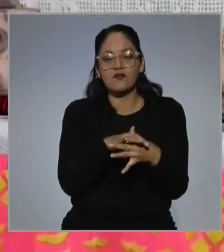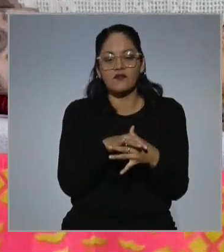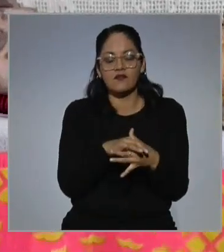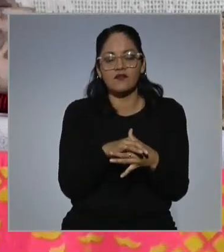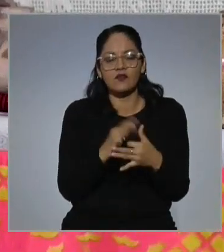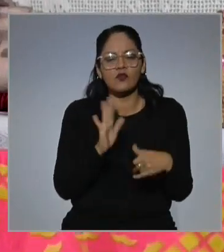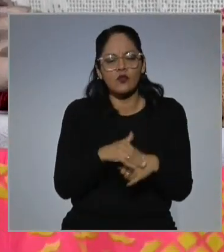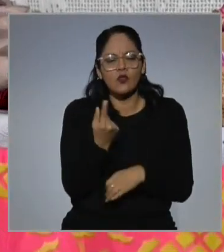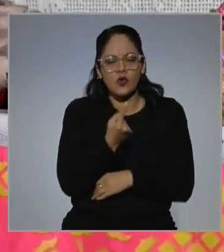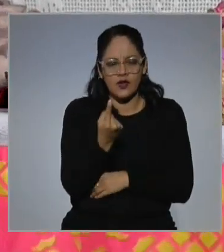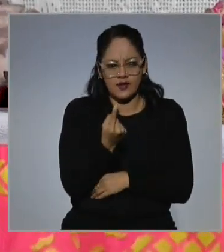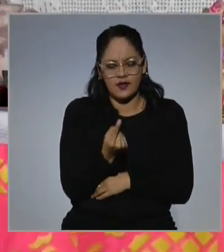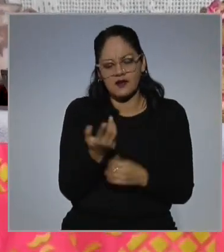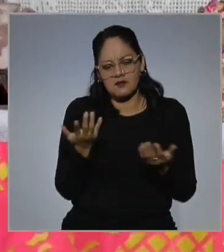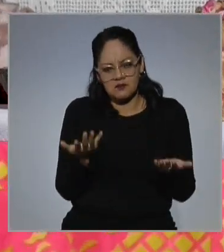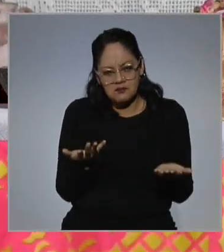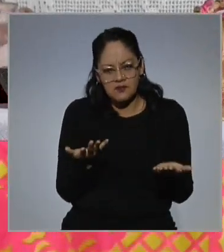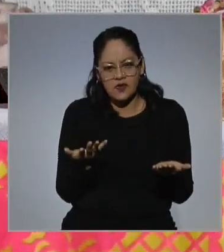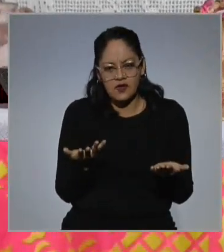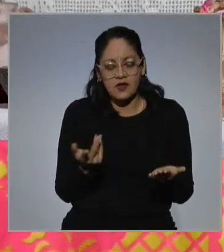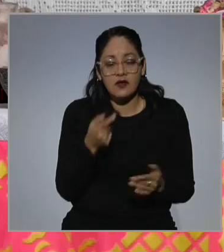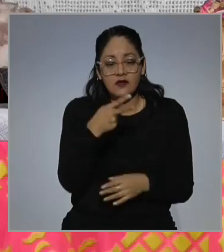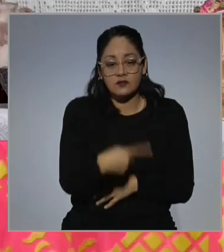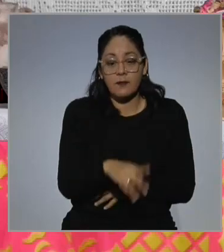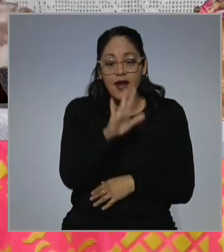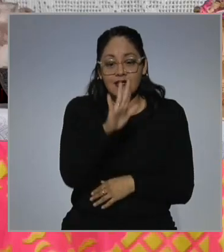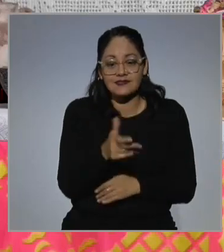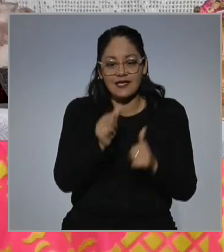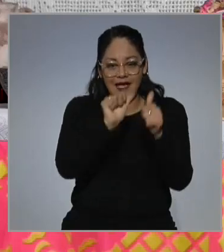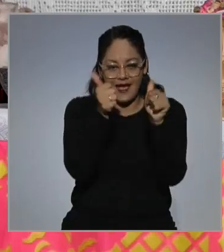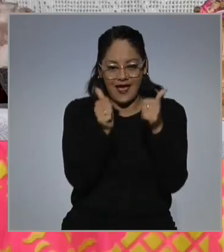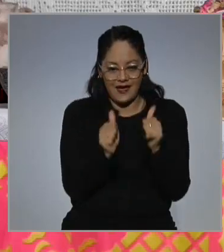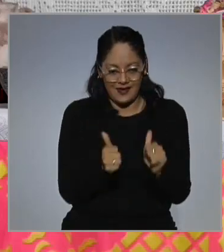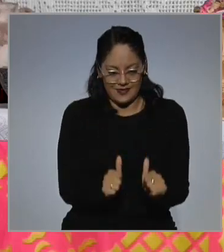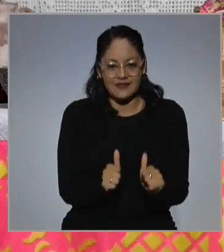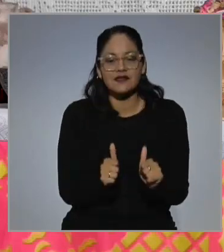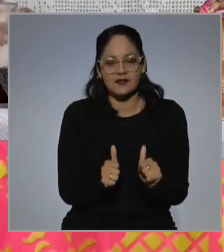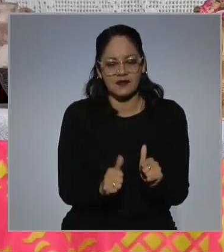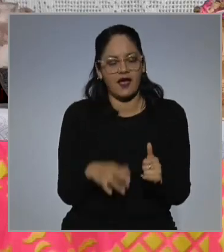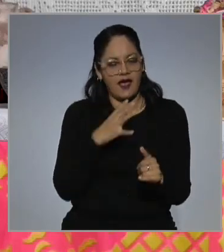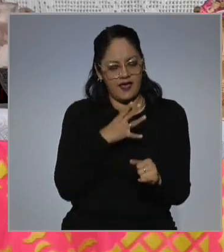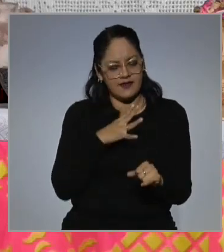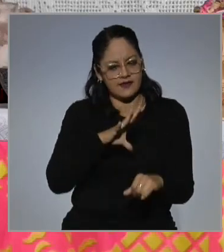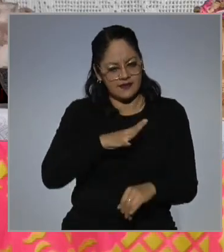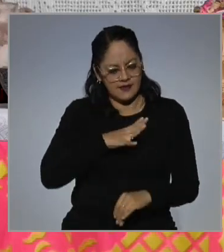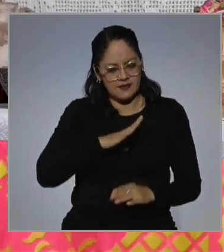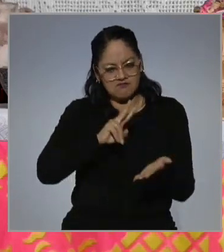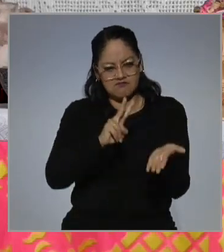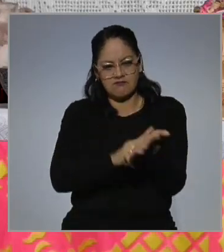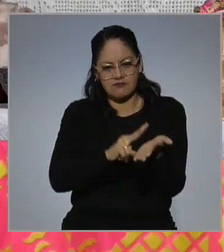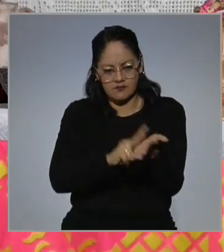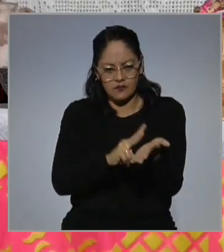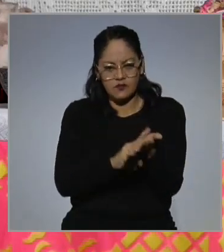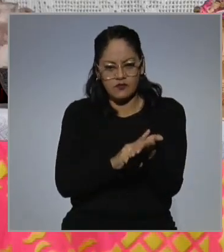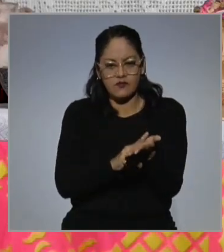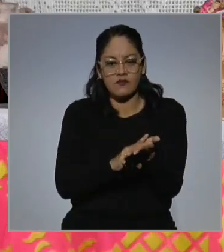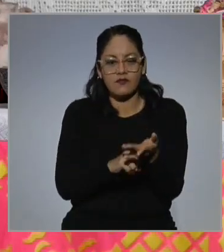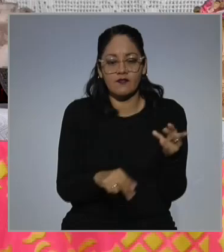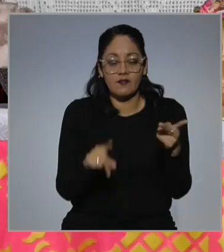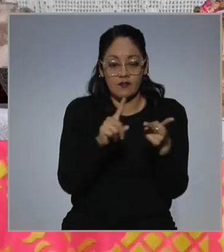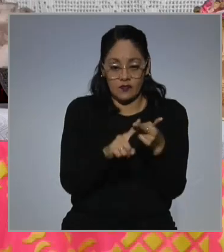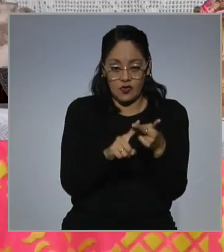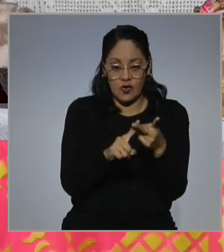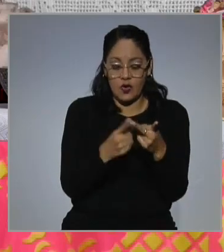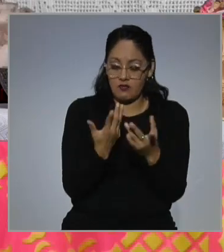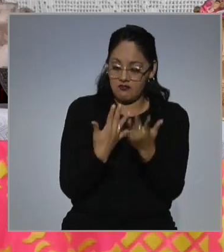por ser considerada una obra de arte con gran valor oral